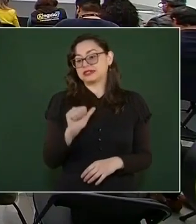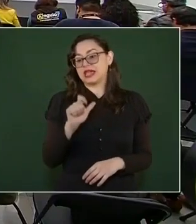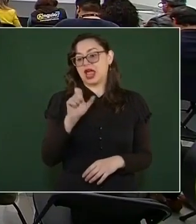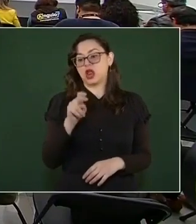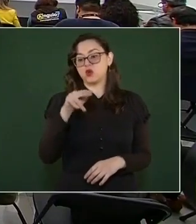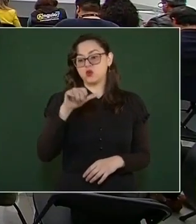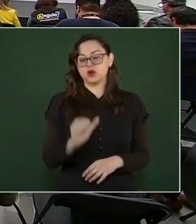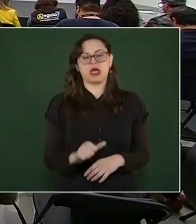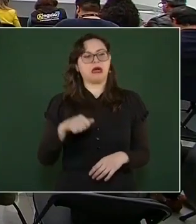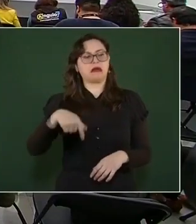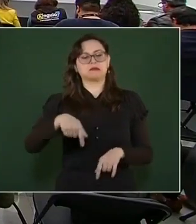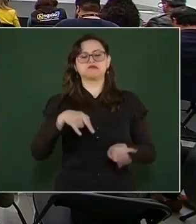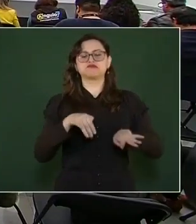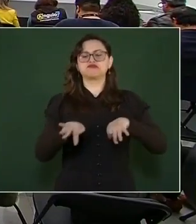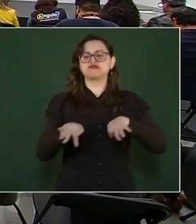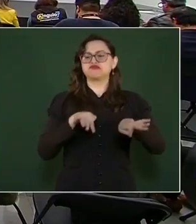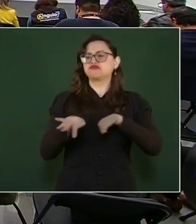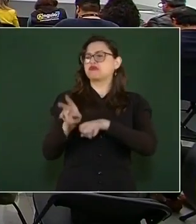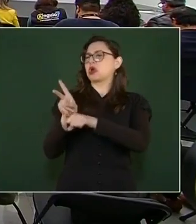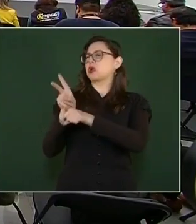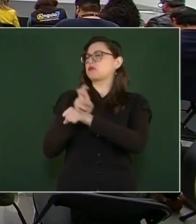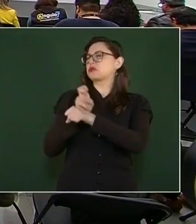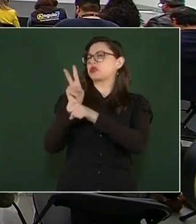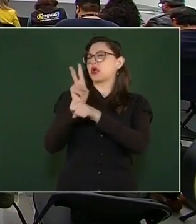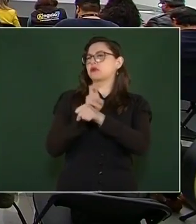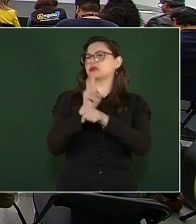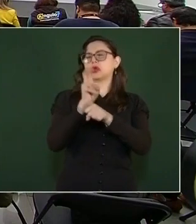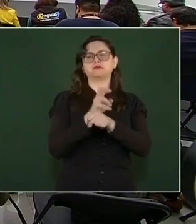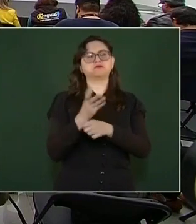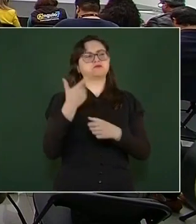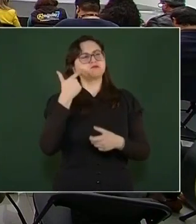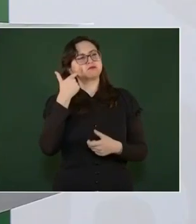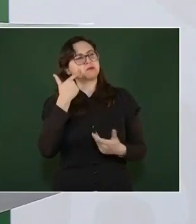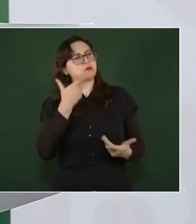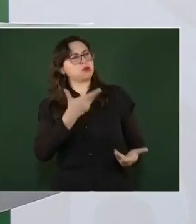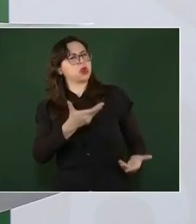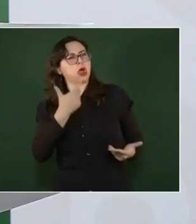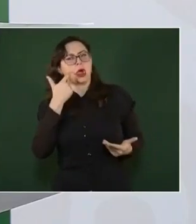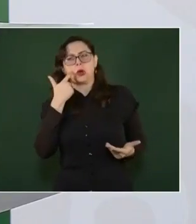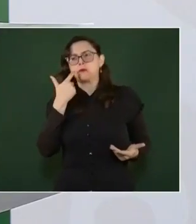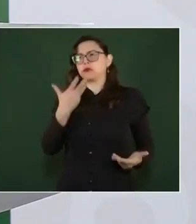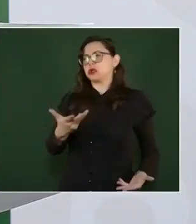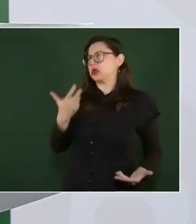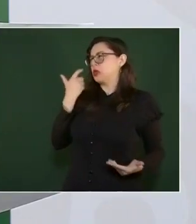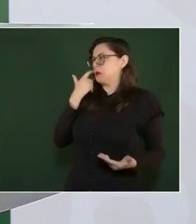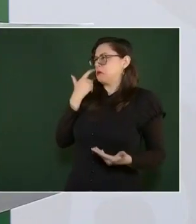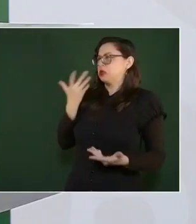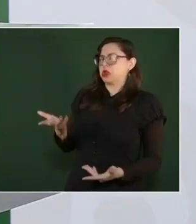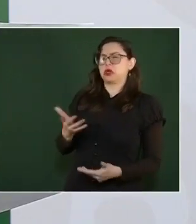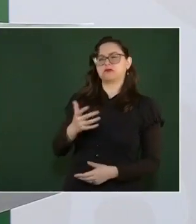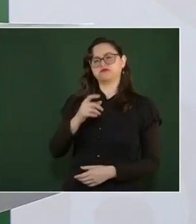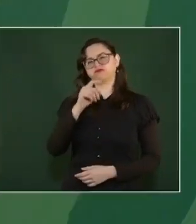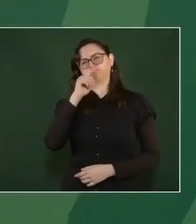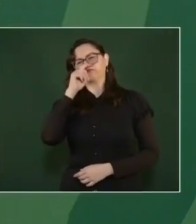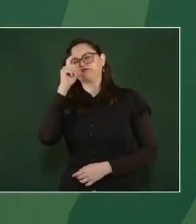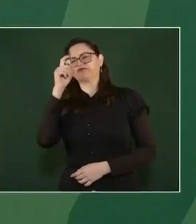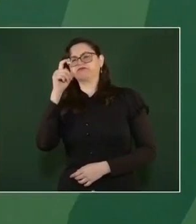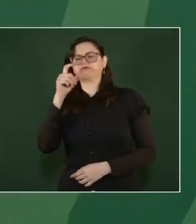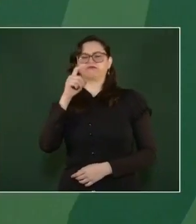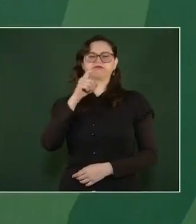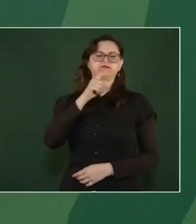que la vida Pública para demostrar la supuesta fuerza de inteligencia Y el trabajo de la Policía